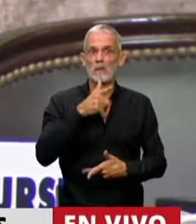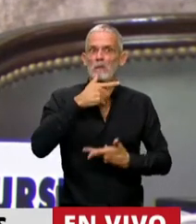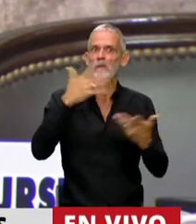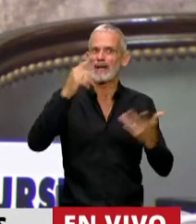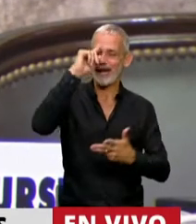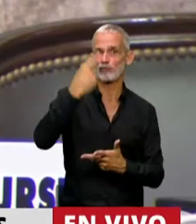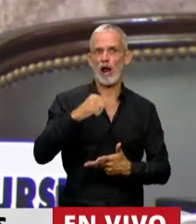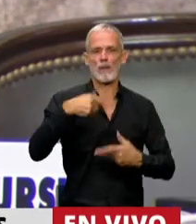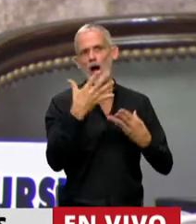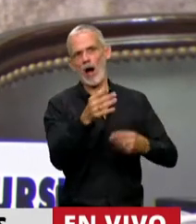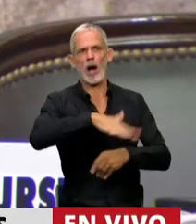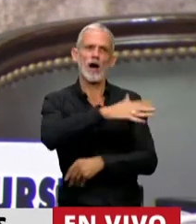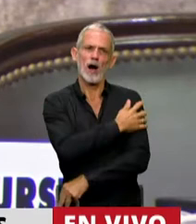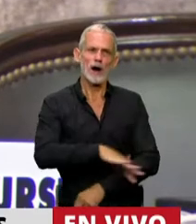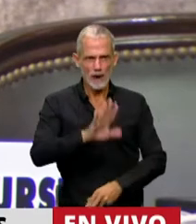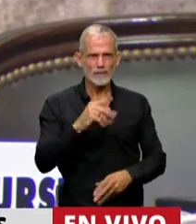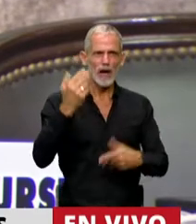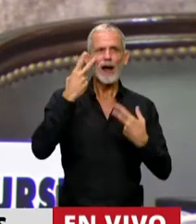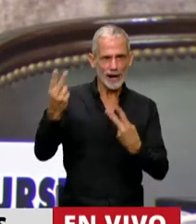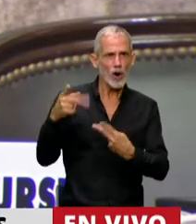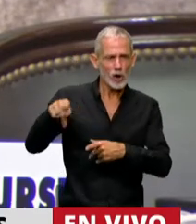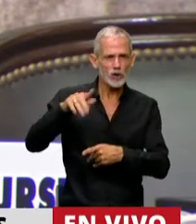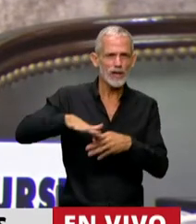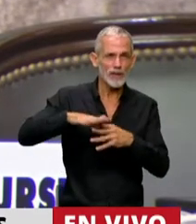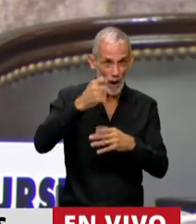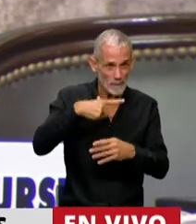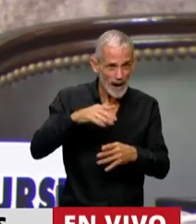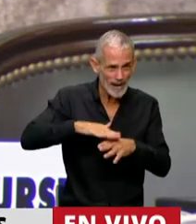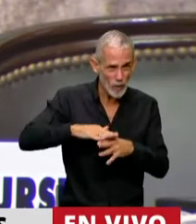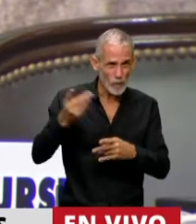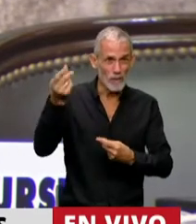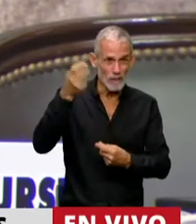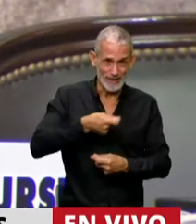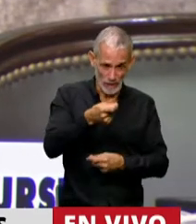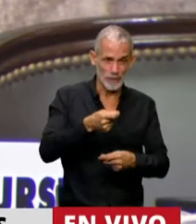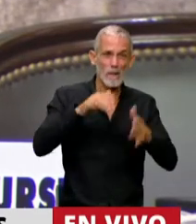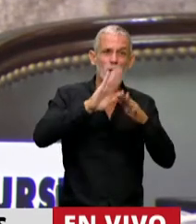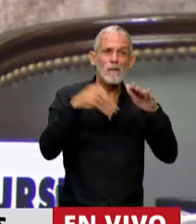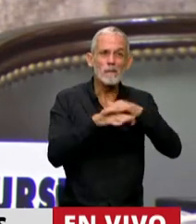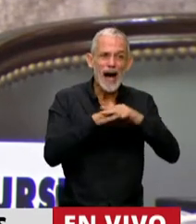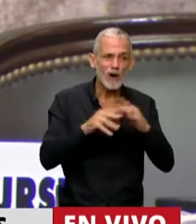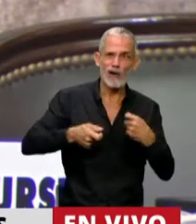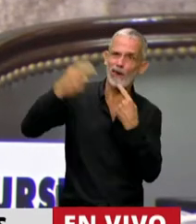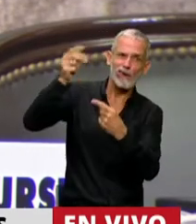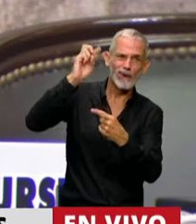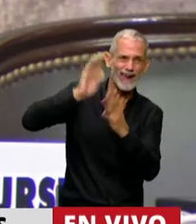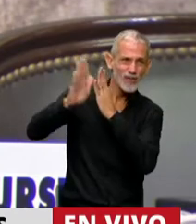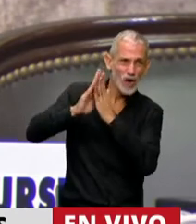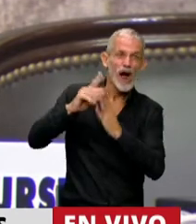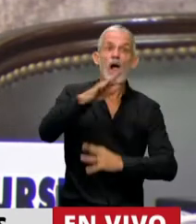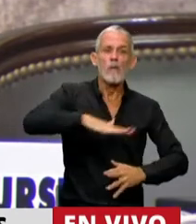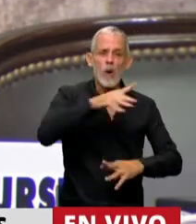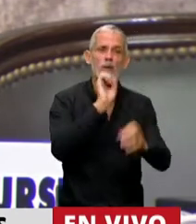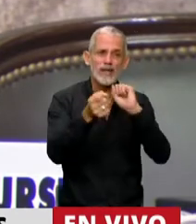supuestamente nacional y popular, reconoce esa deuda. O sea, Macri nos endeudó, la plata la usaron los banqueros y especuladores, y ahora es el